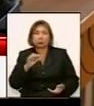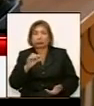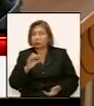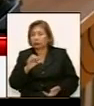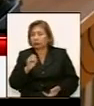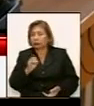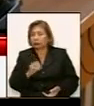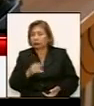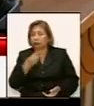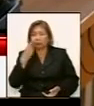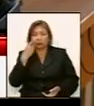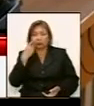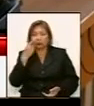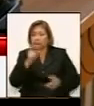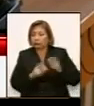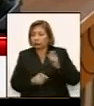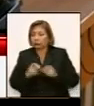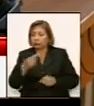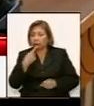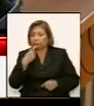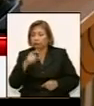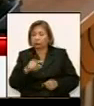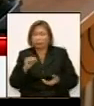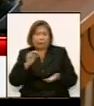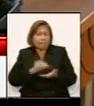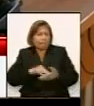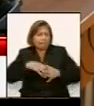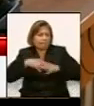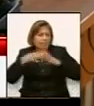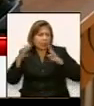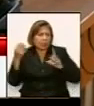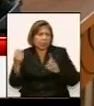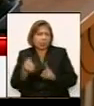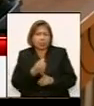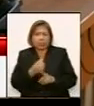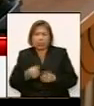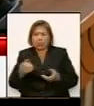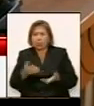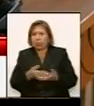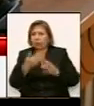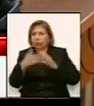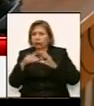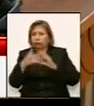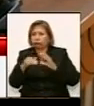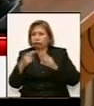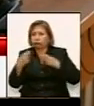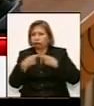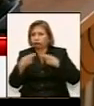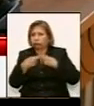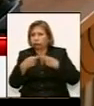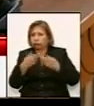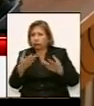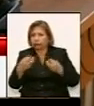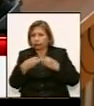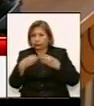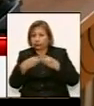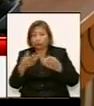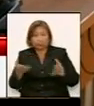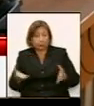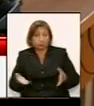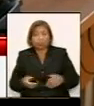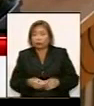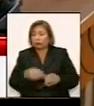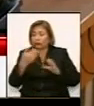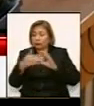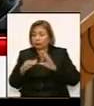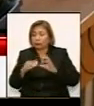las personas que ya les contó Merelif, estén más expuestas a violencia que otros usuarios al usar estas redes que son parte de la vida diaria, que son